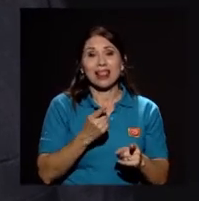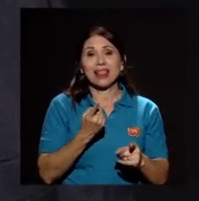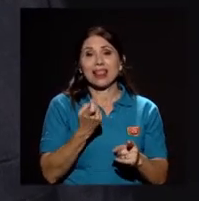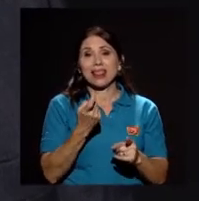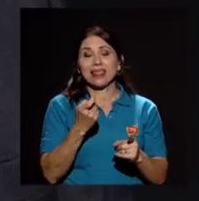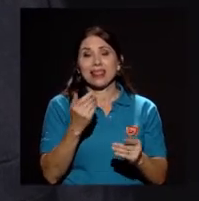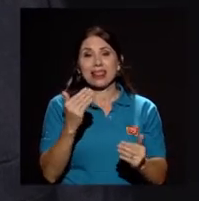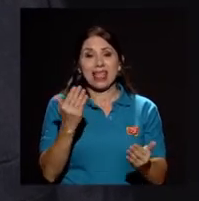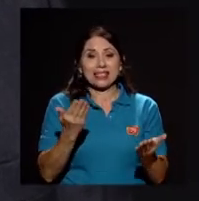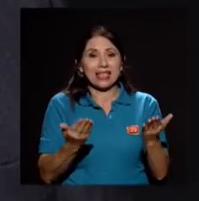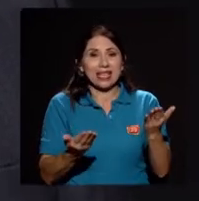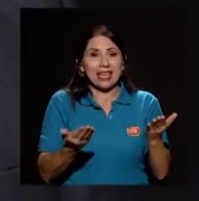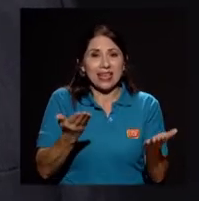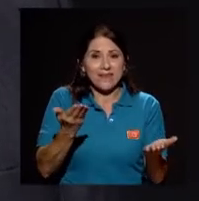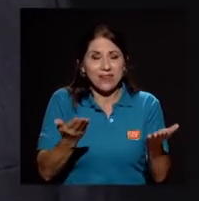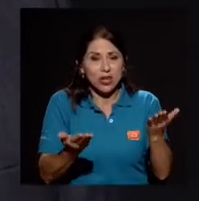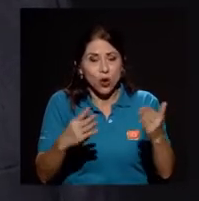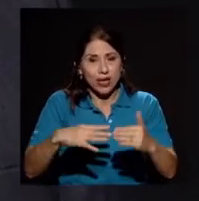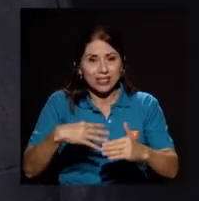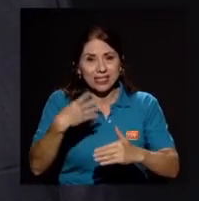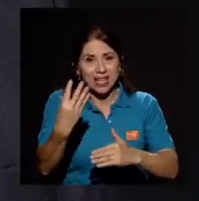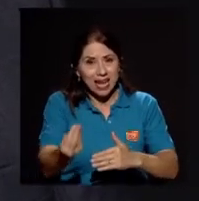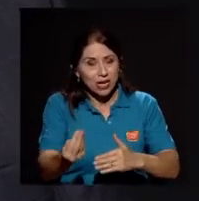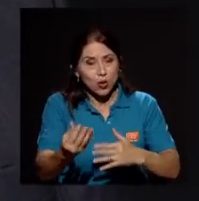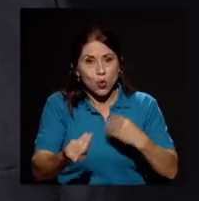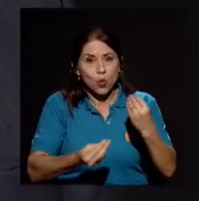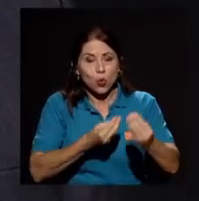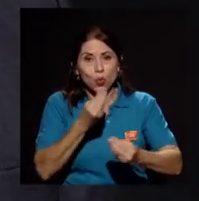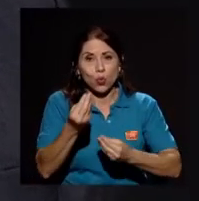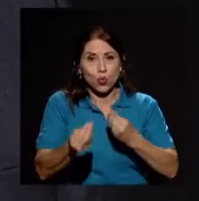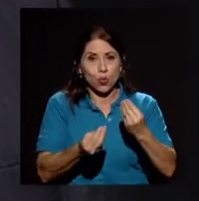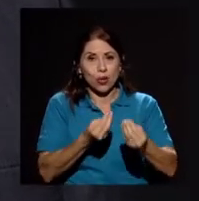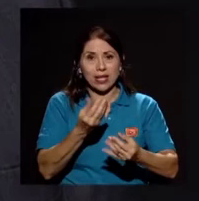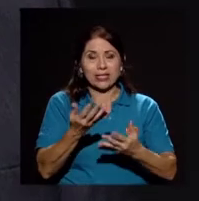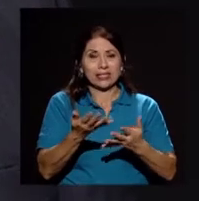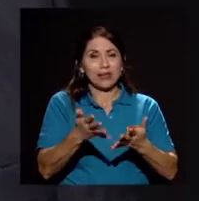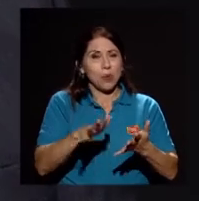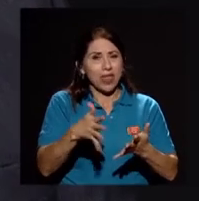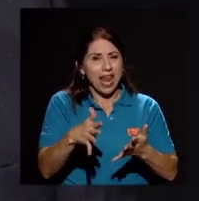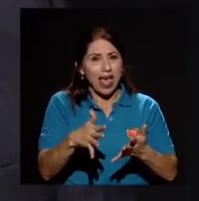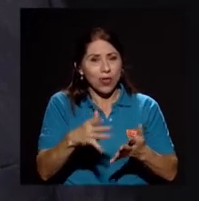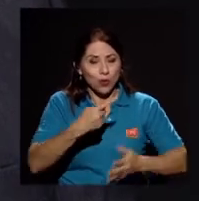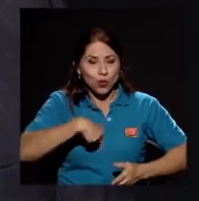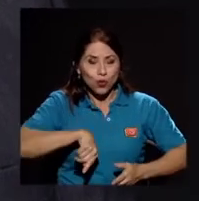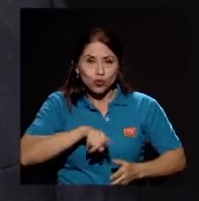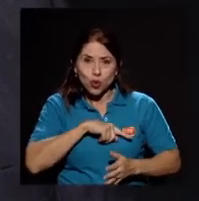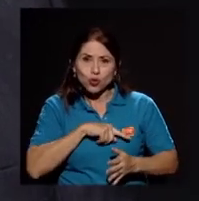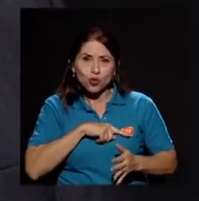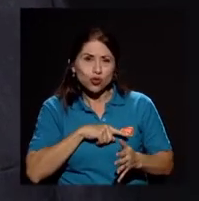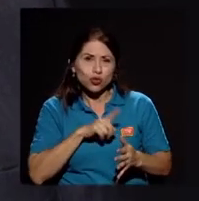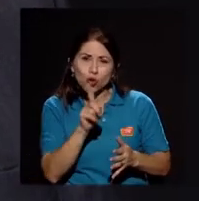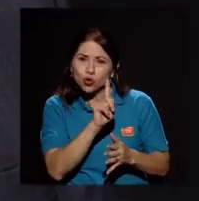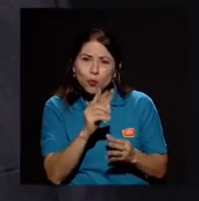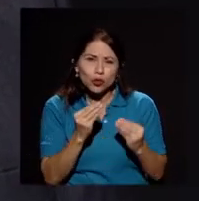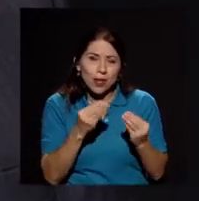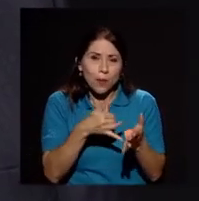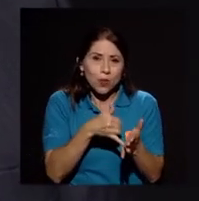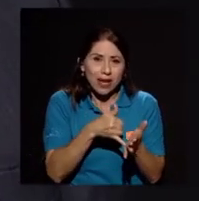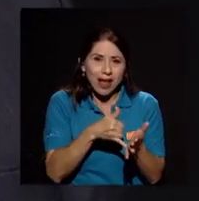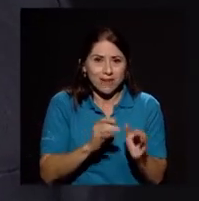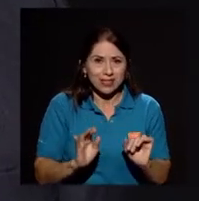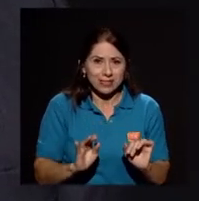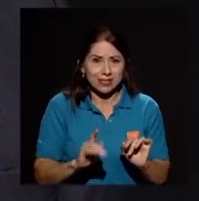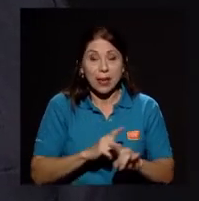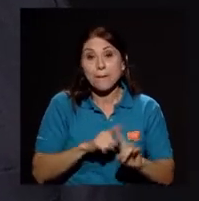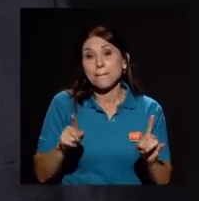un desequilibrio externo relativamente moderado nos vuelve menos vulnerables pero ellos sólo sólo había una pequeña nota una